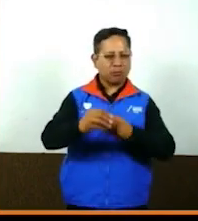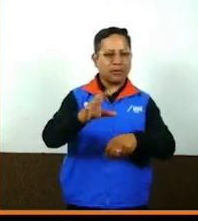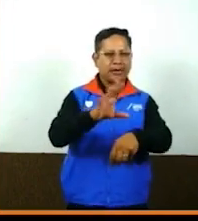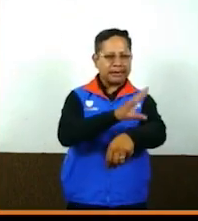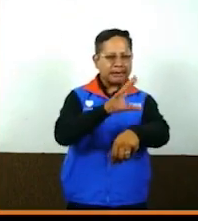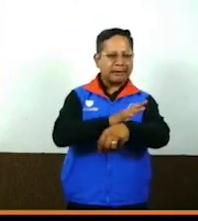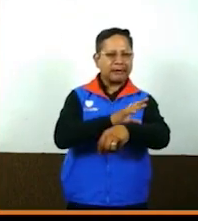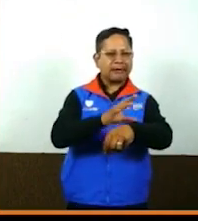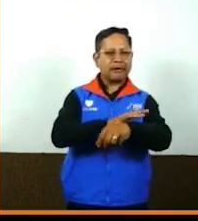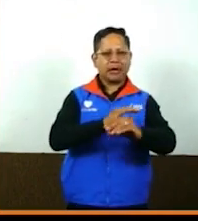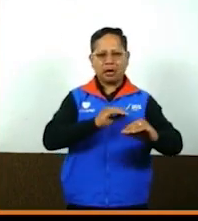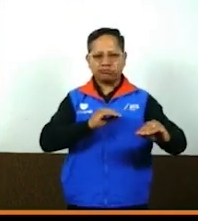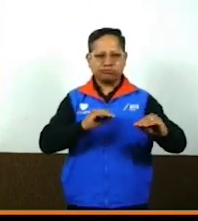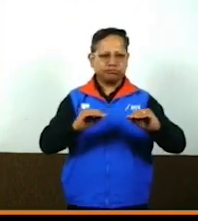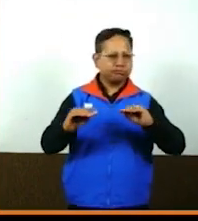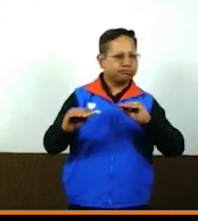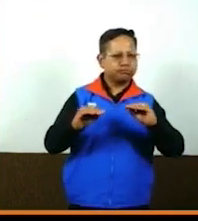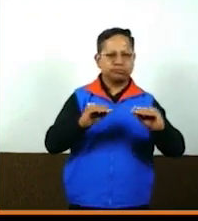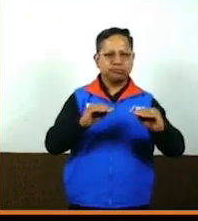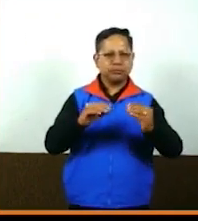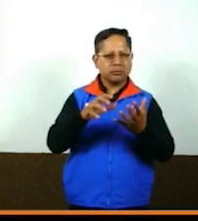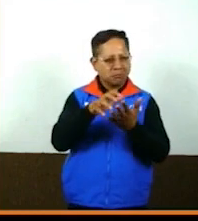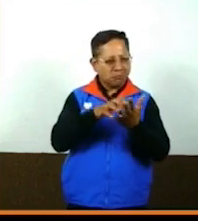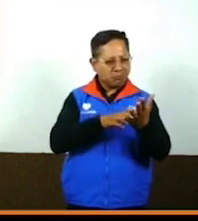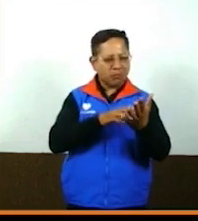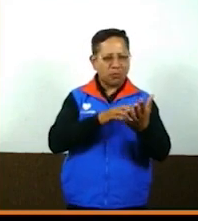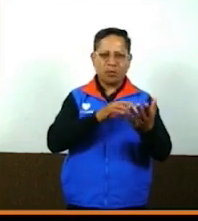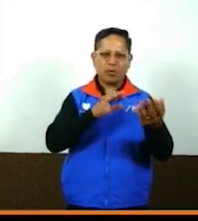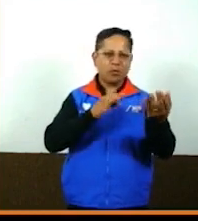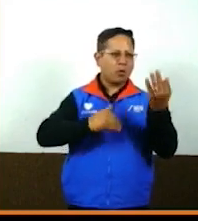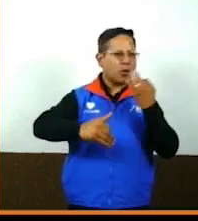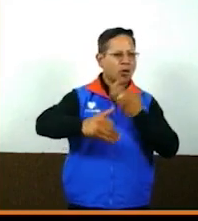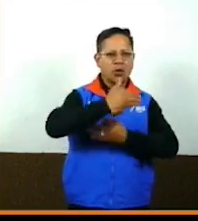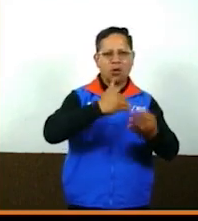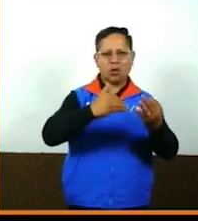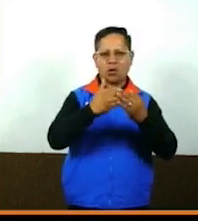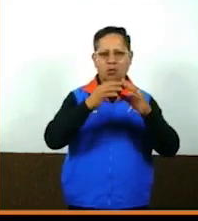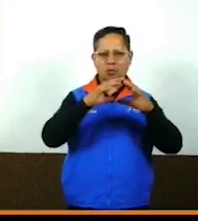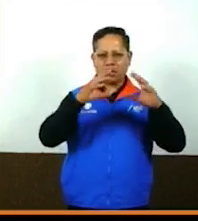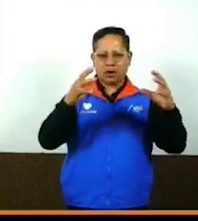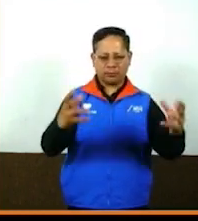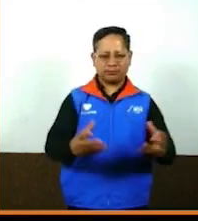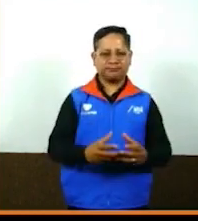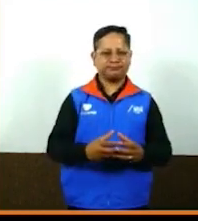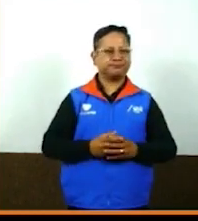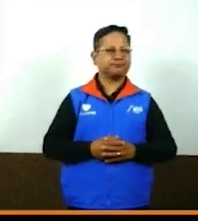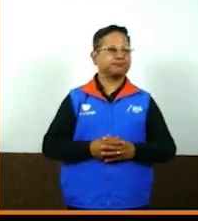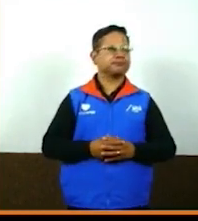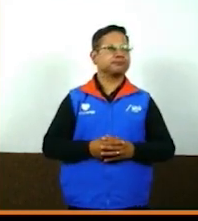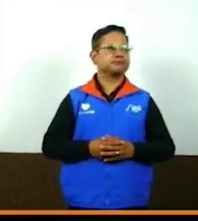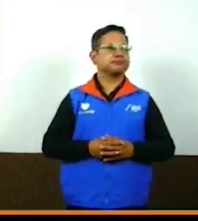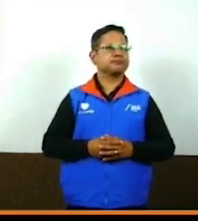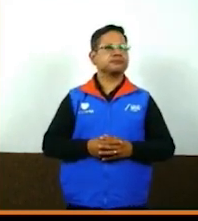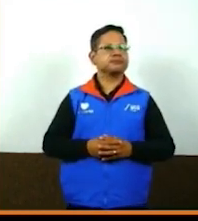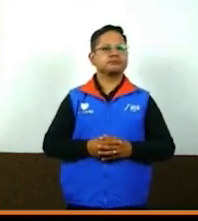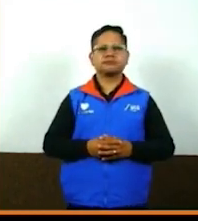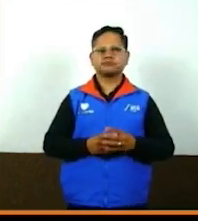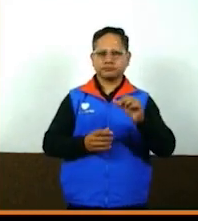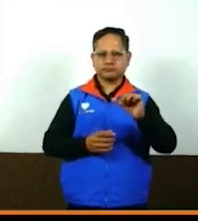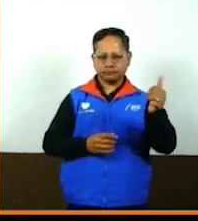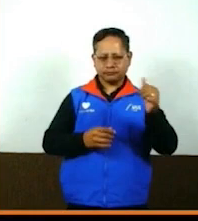que van a mover nuestros autos alrededor del mundo. Y otro dato que me gustaría comentarte es